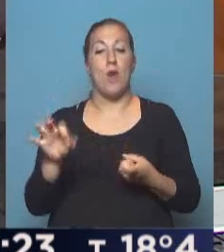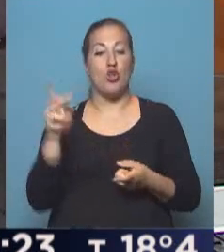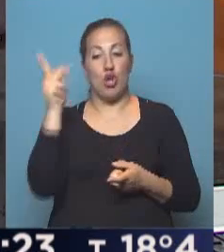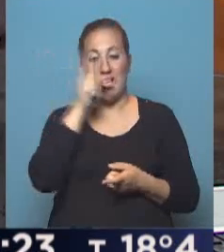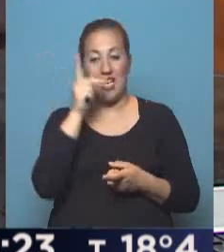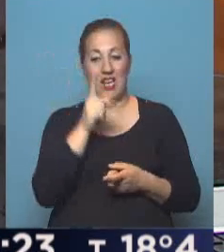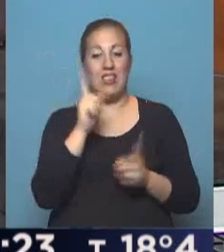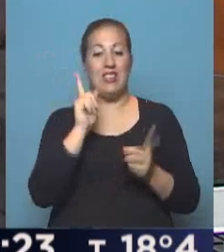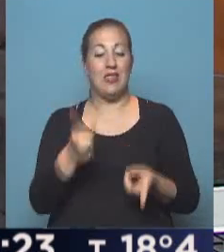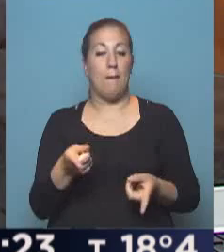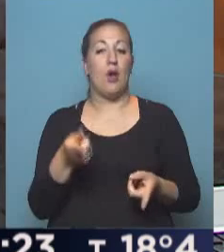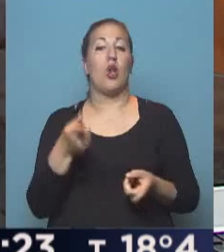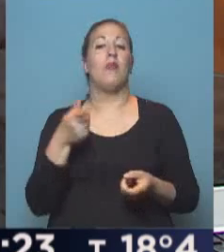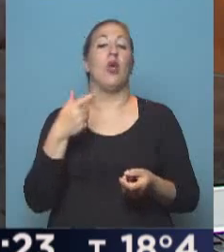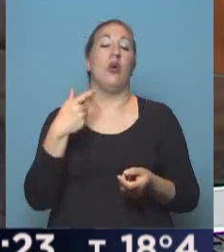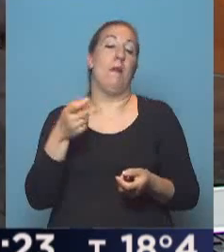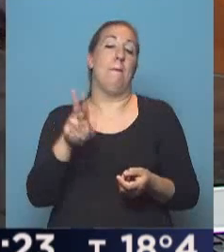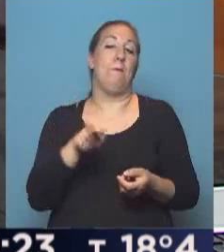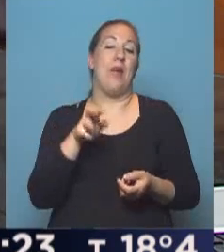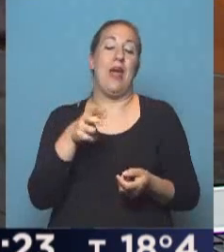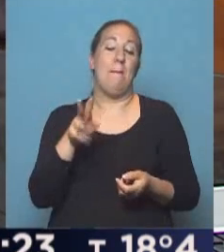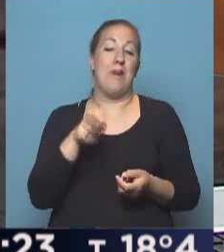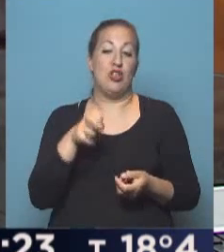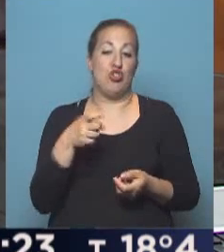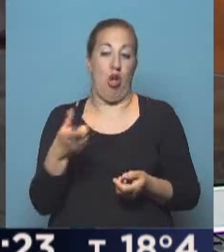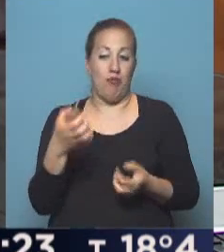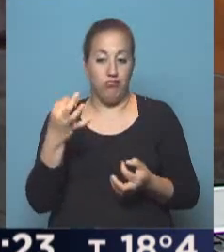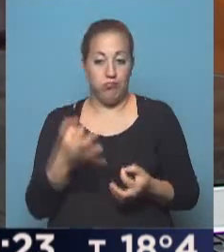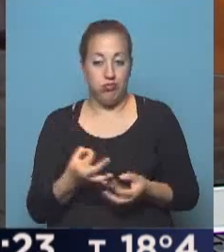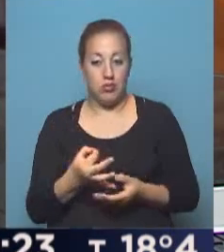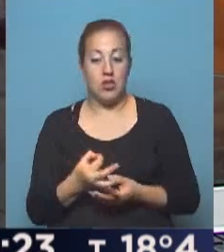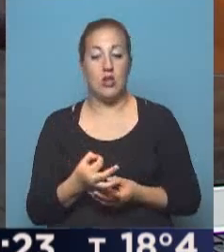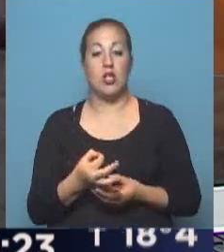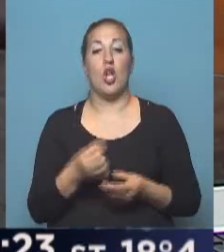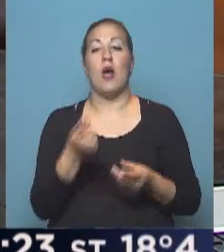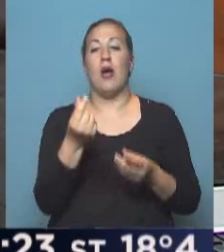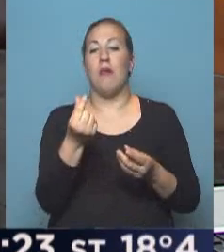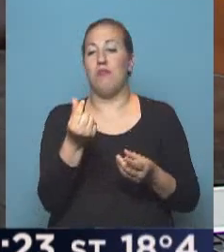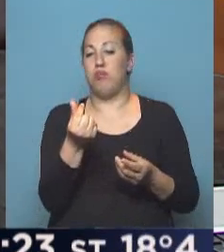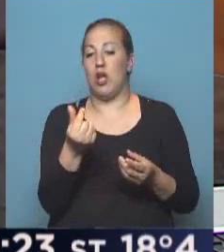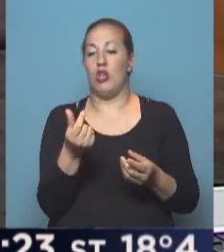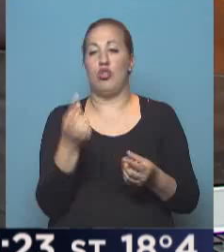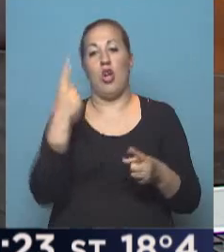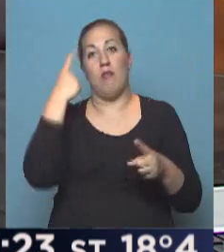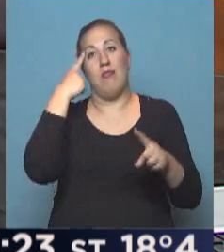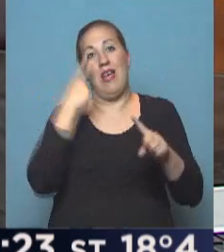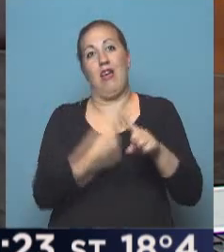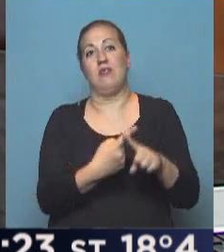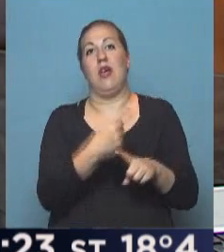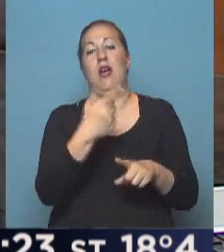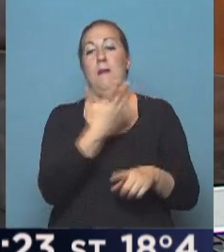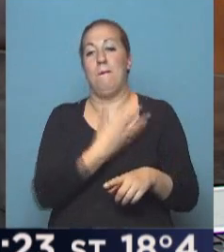jubilación de privilegio obtención de privilegio en el en los montos que tienen que ver con un ex presidente de la nación